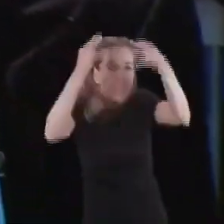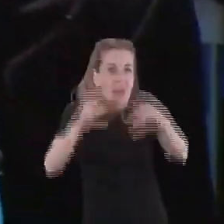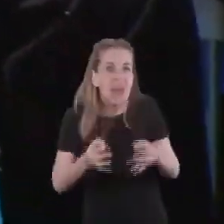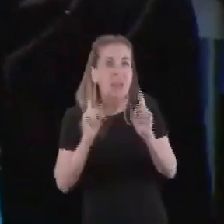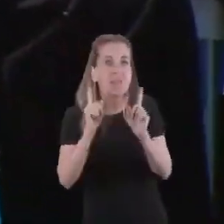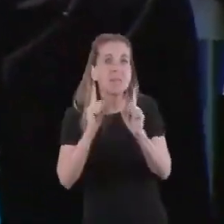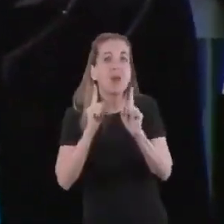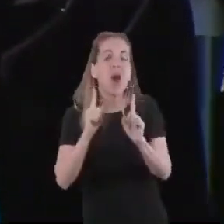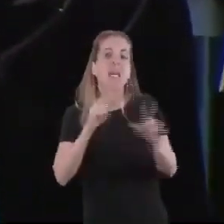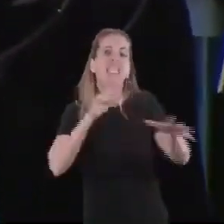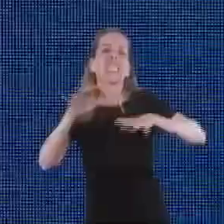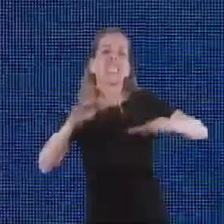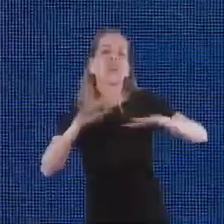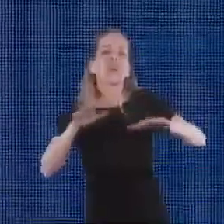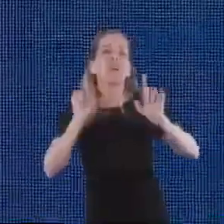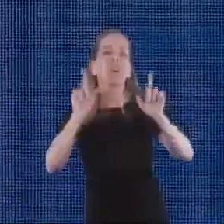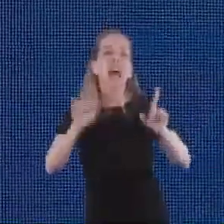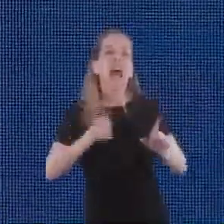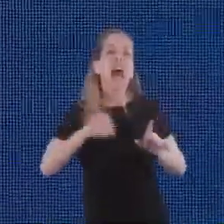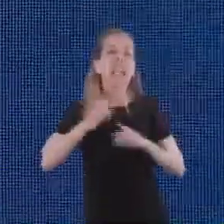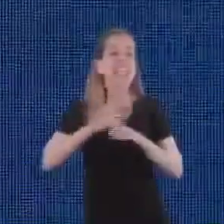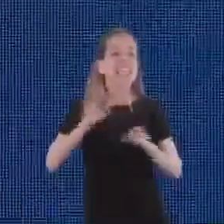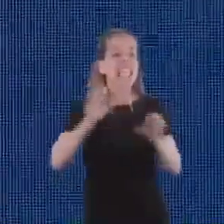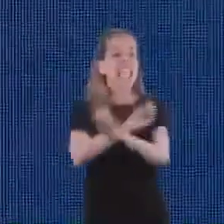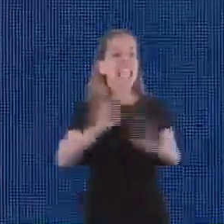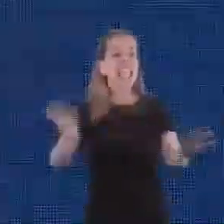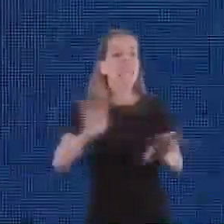pasar en esta Argentina macabra.